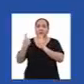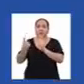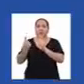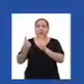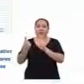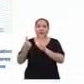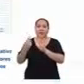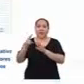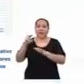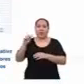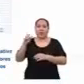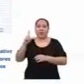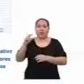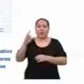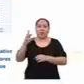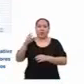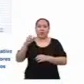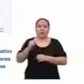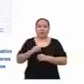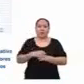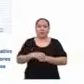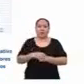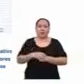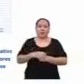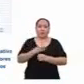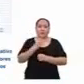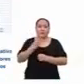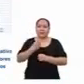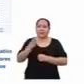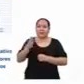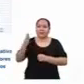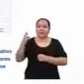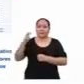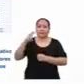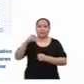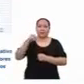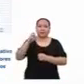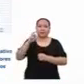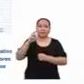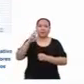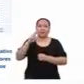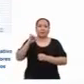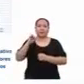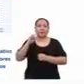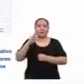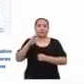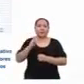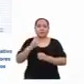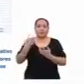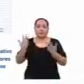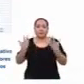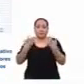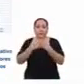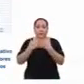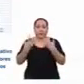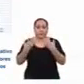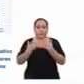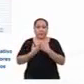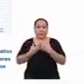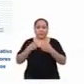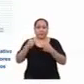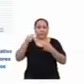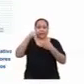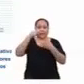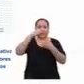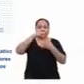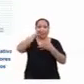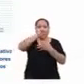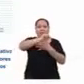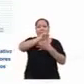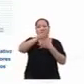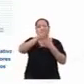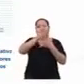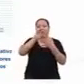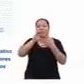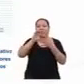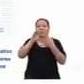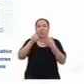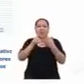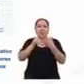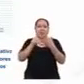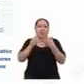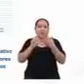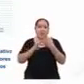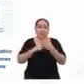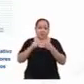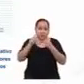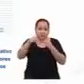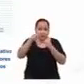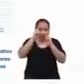valores. Las variables tienen esa cantidad de valores porque están relacionadas con las alternativas que propusimos. ¿Lo